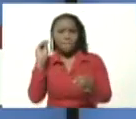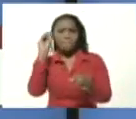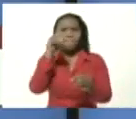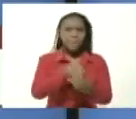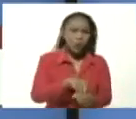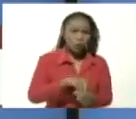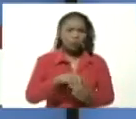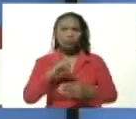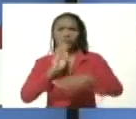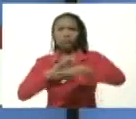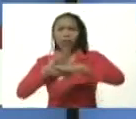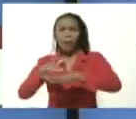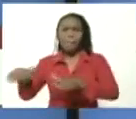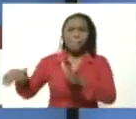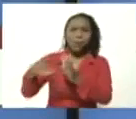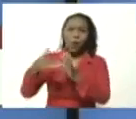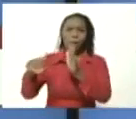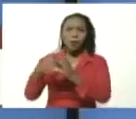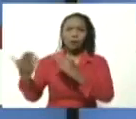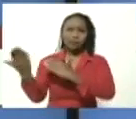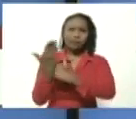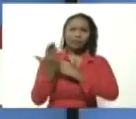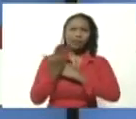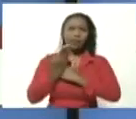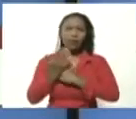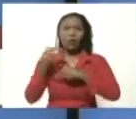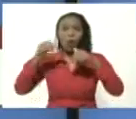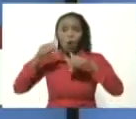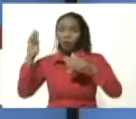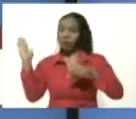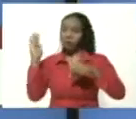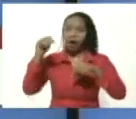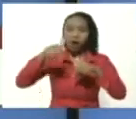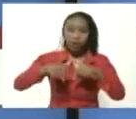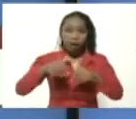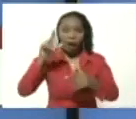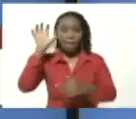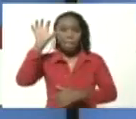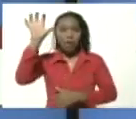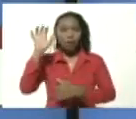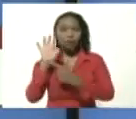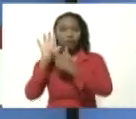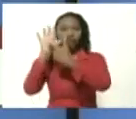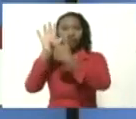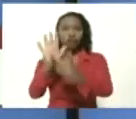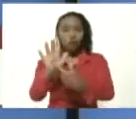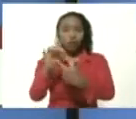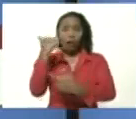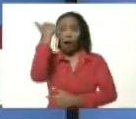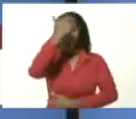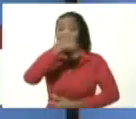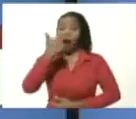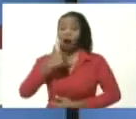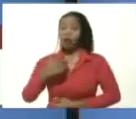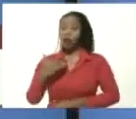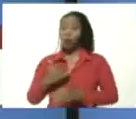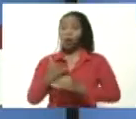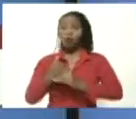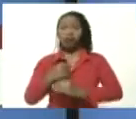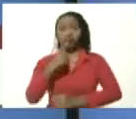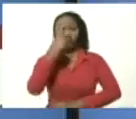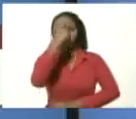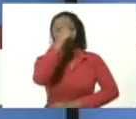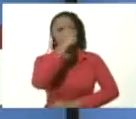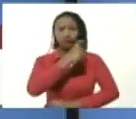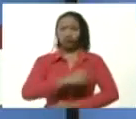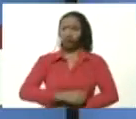al bloqueo, a las sanciones, y hoy vienen hasta el país y se presentan con una cara de piedra